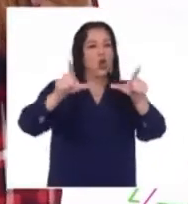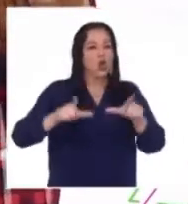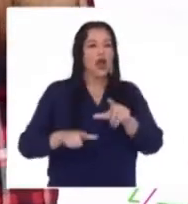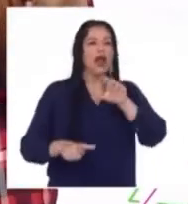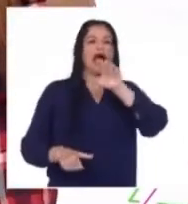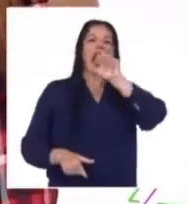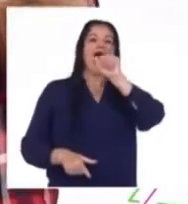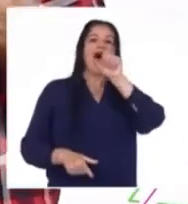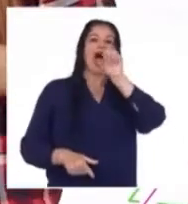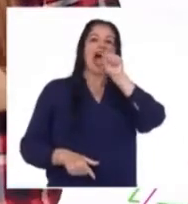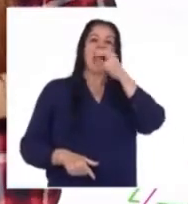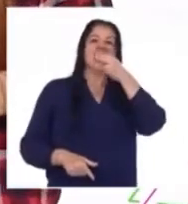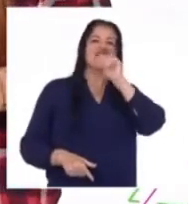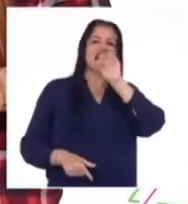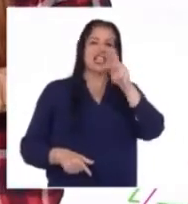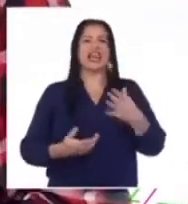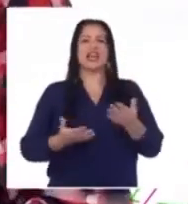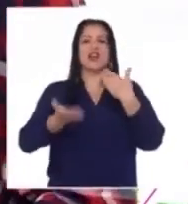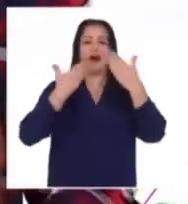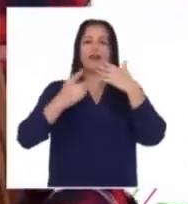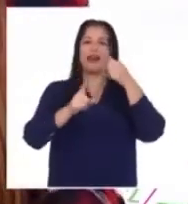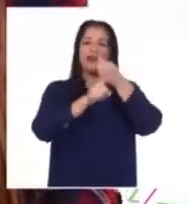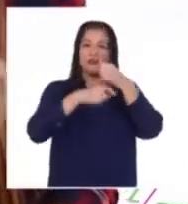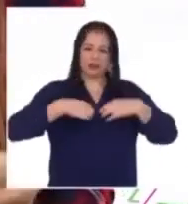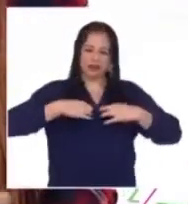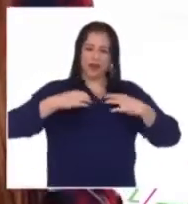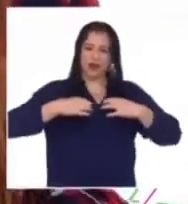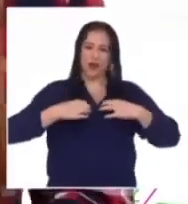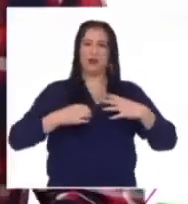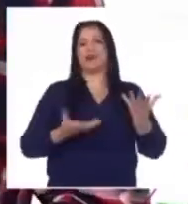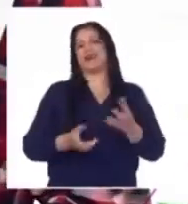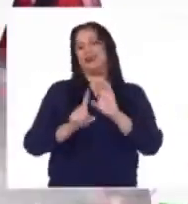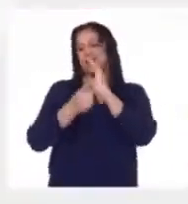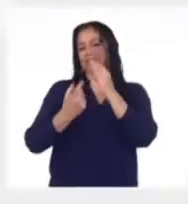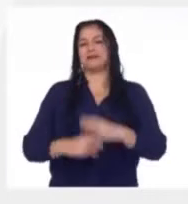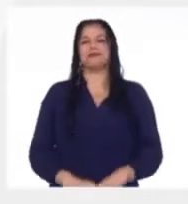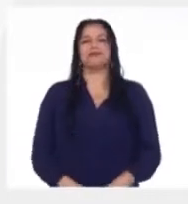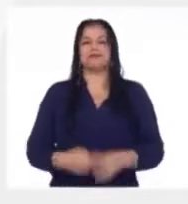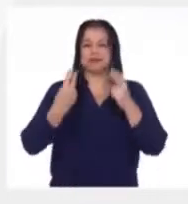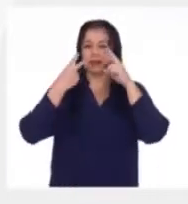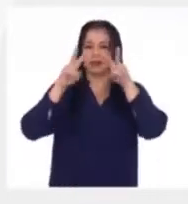nos habla de sus ropas tradicionales. Vamos a verla.